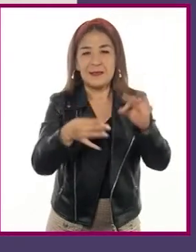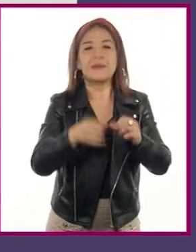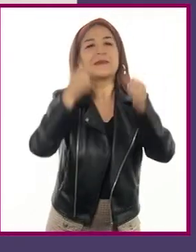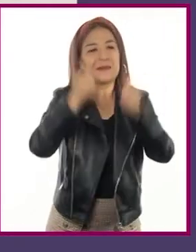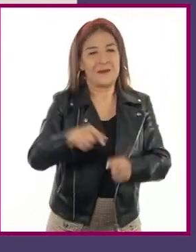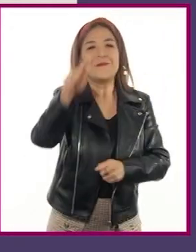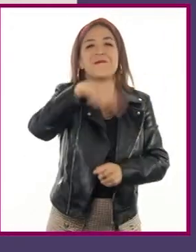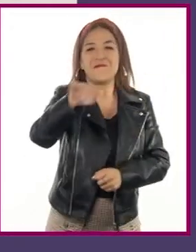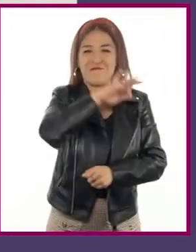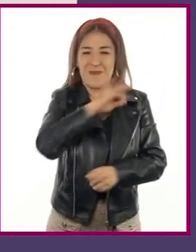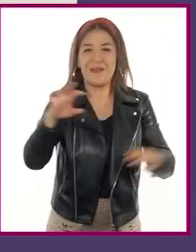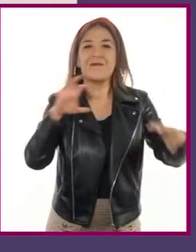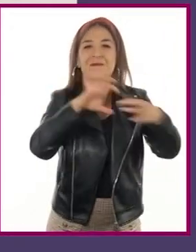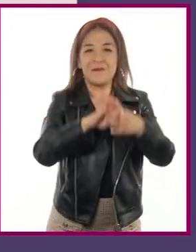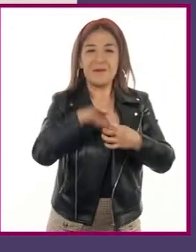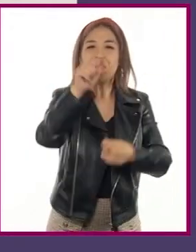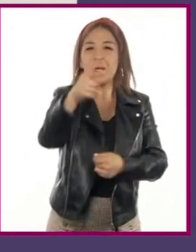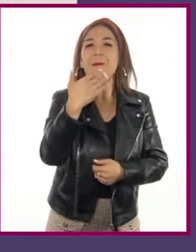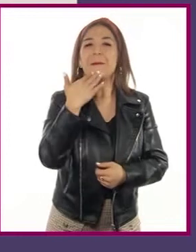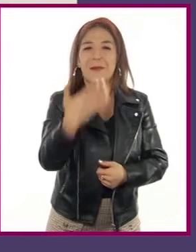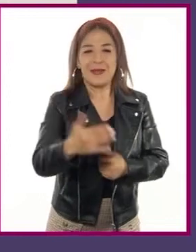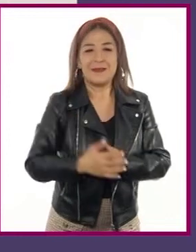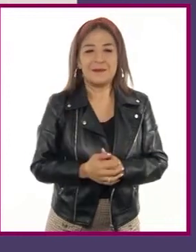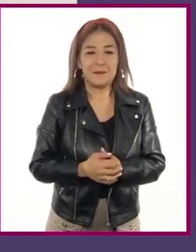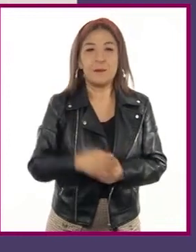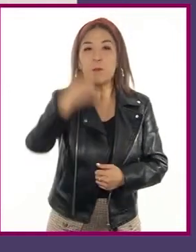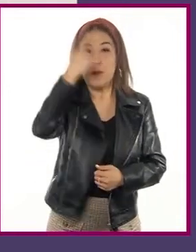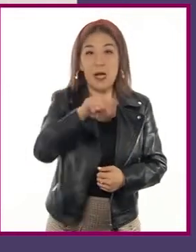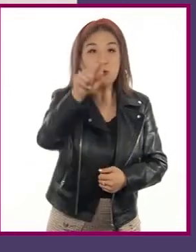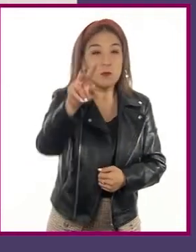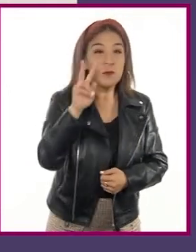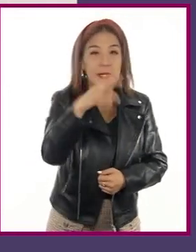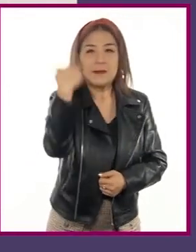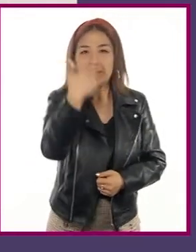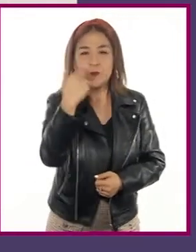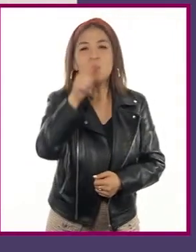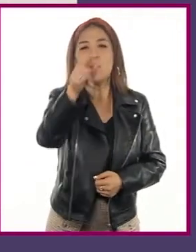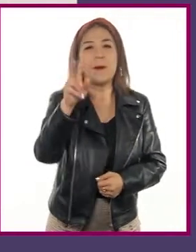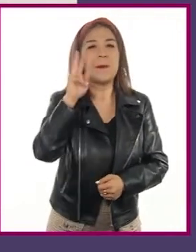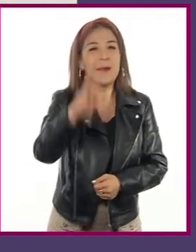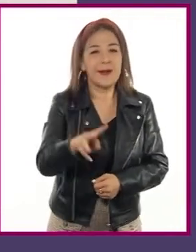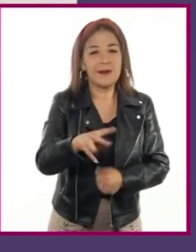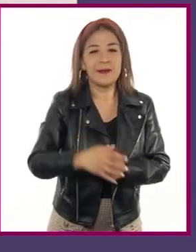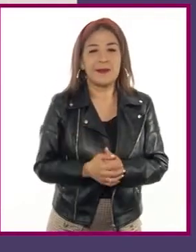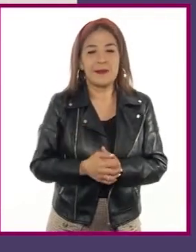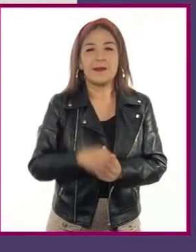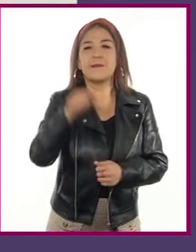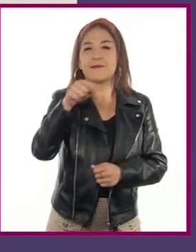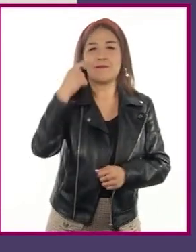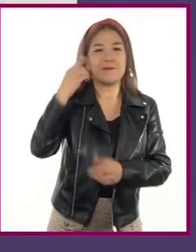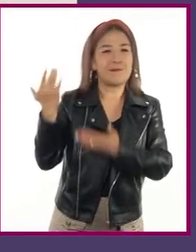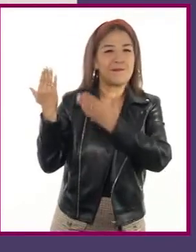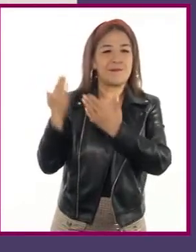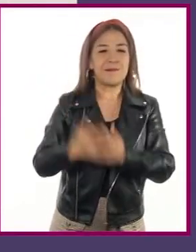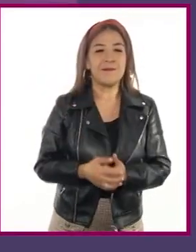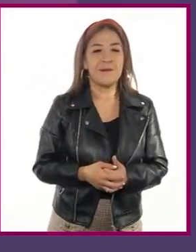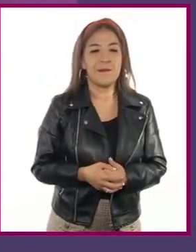Seguramente sí, y lo hicieron muy bien. Para corroborarlo, veamos la siguiente diapositiva.